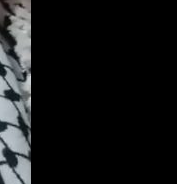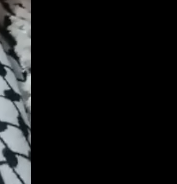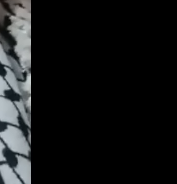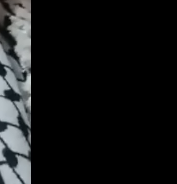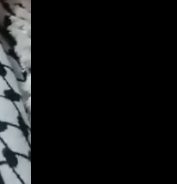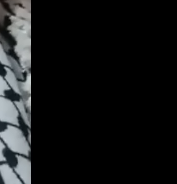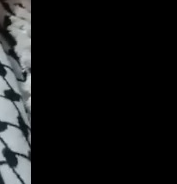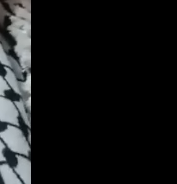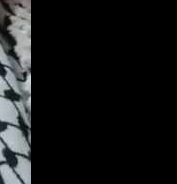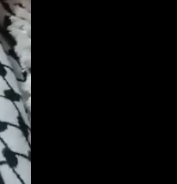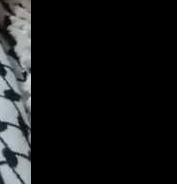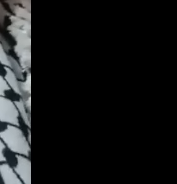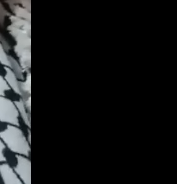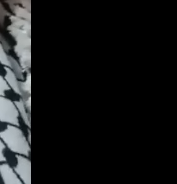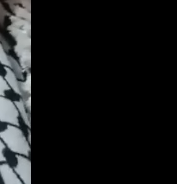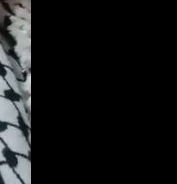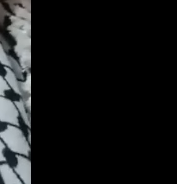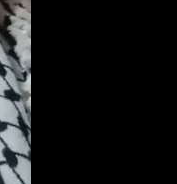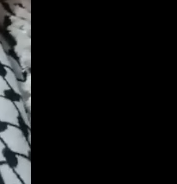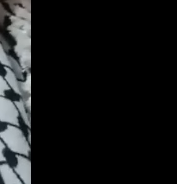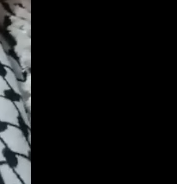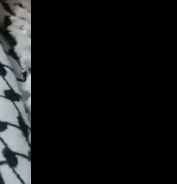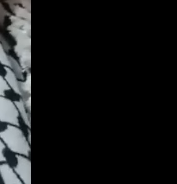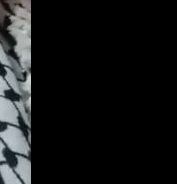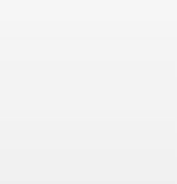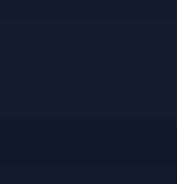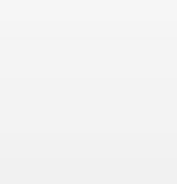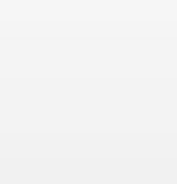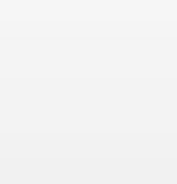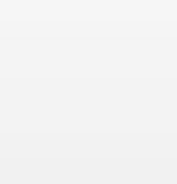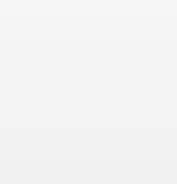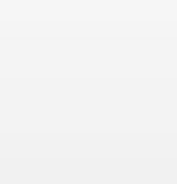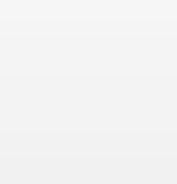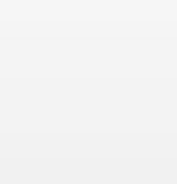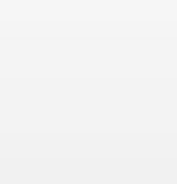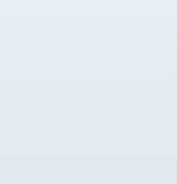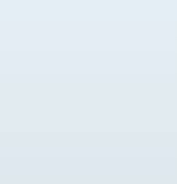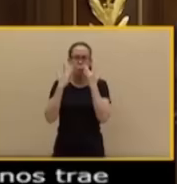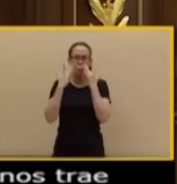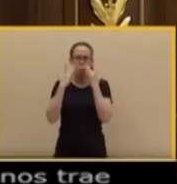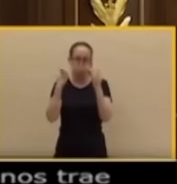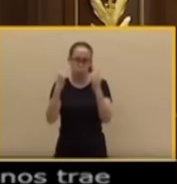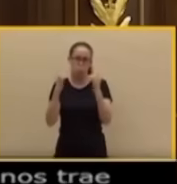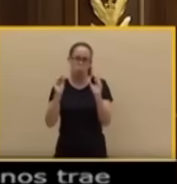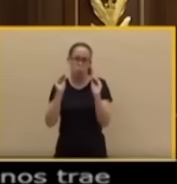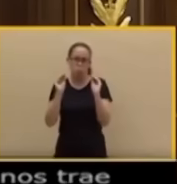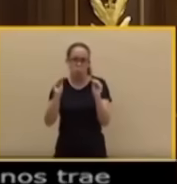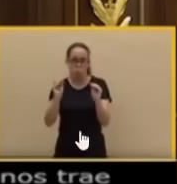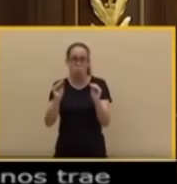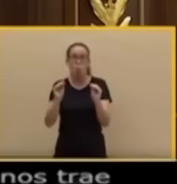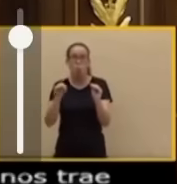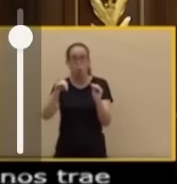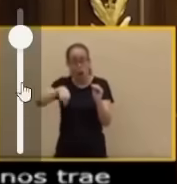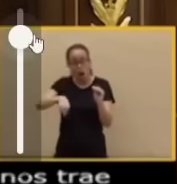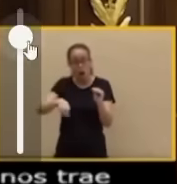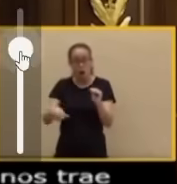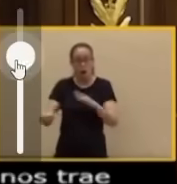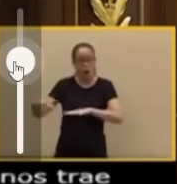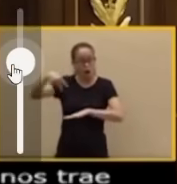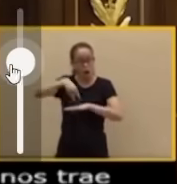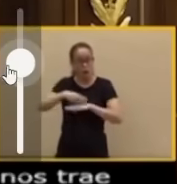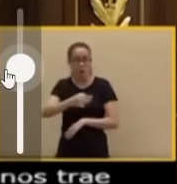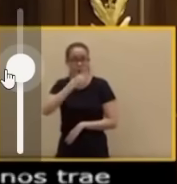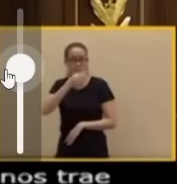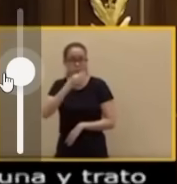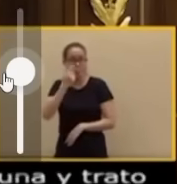ello. Muy bien. Merece la pena ver a Albert Nostradamus en julio de 2019. Eso es lo que nos ha traído.